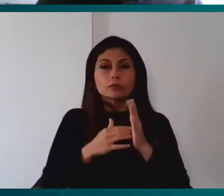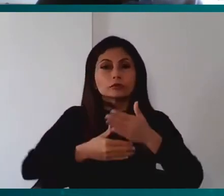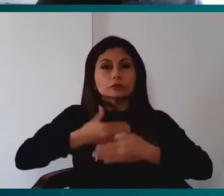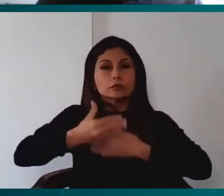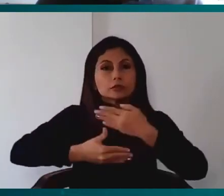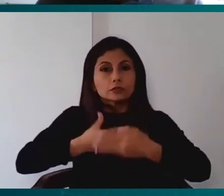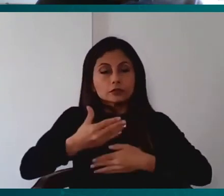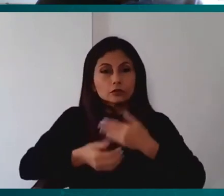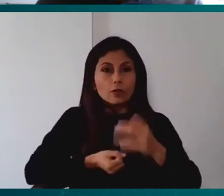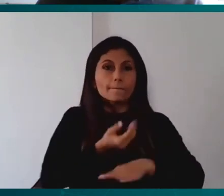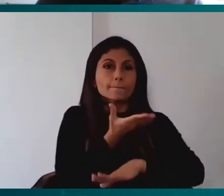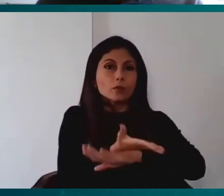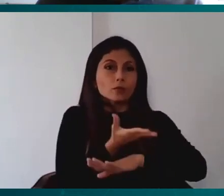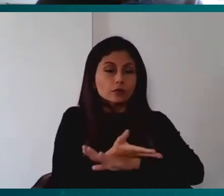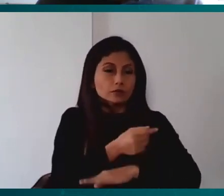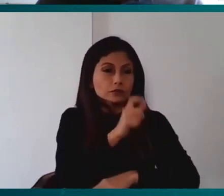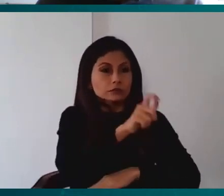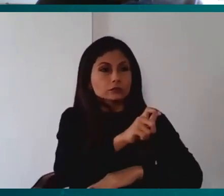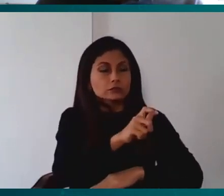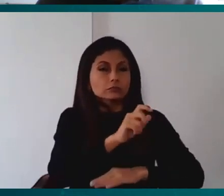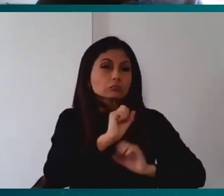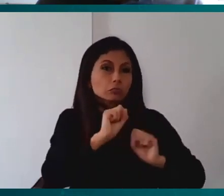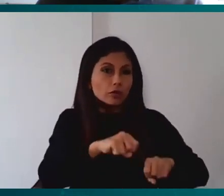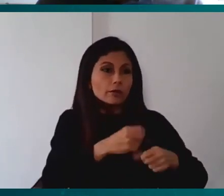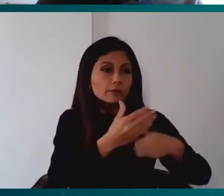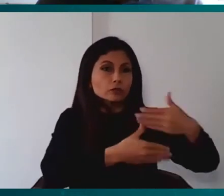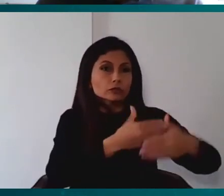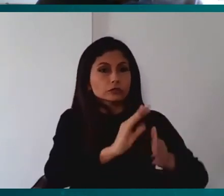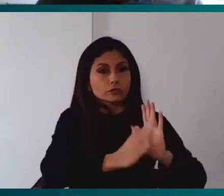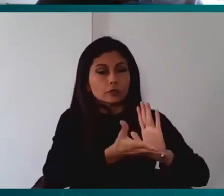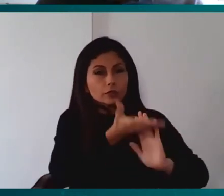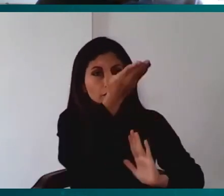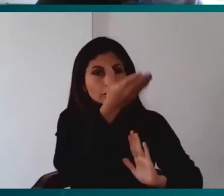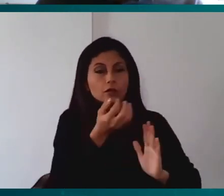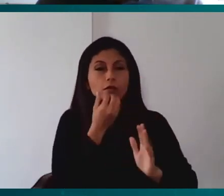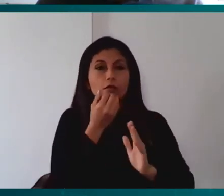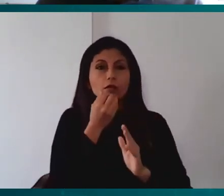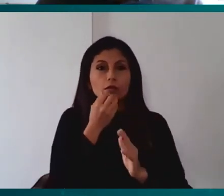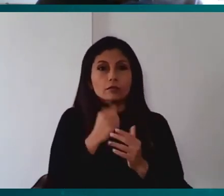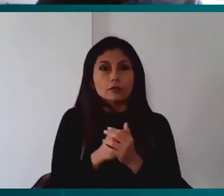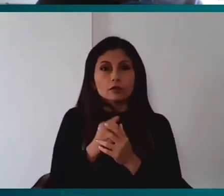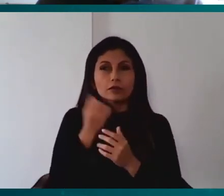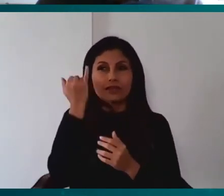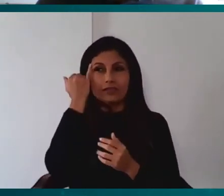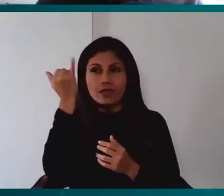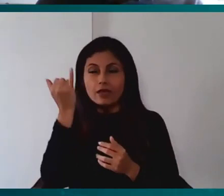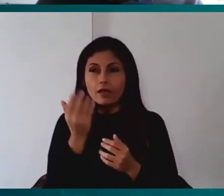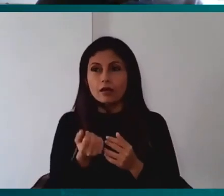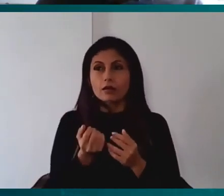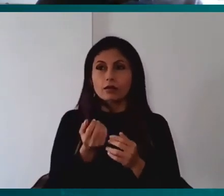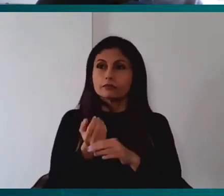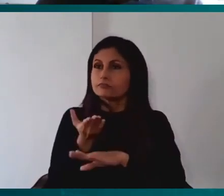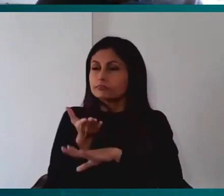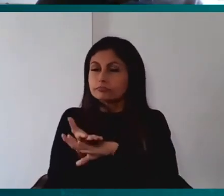desarrollar propuestas de mejora mediante estrategias de simulación.